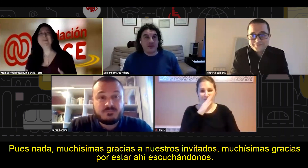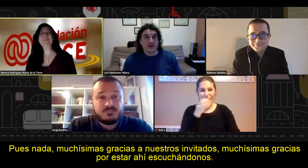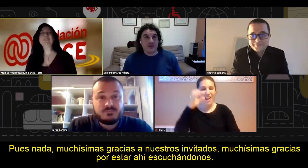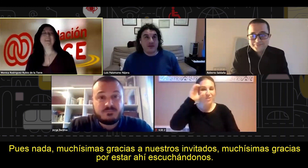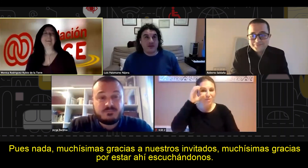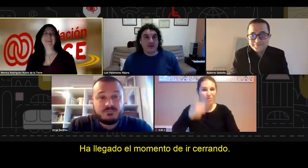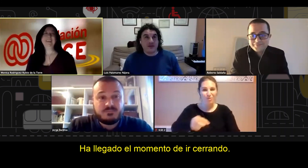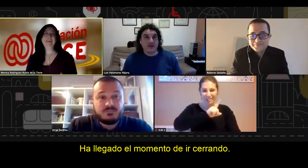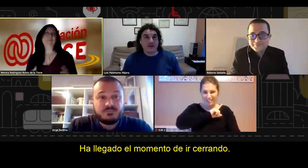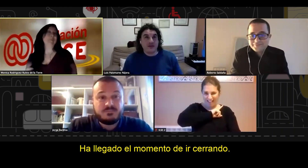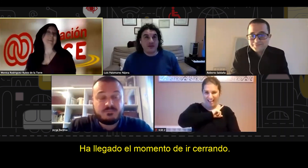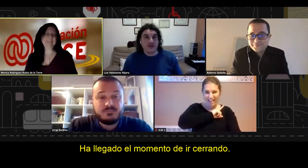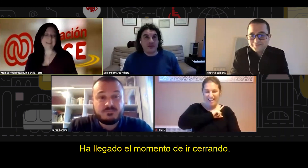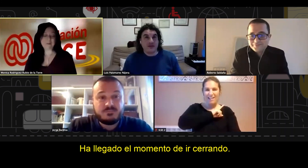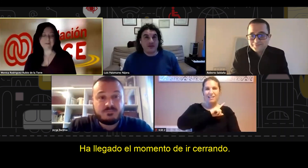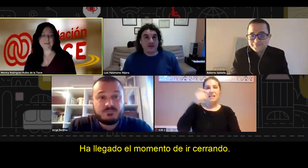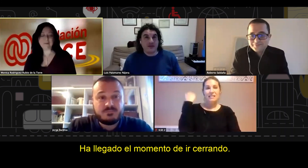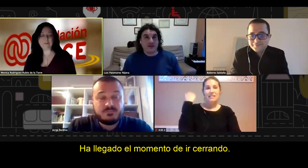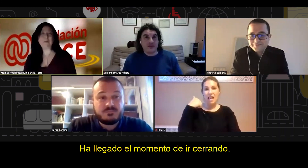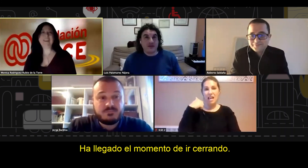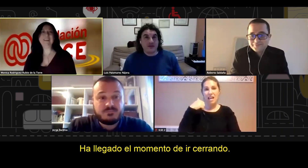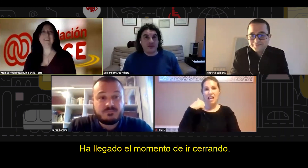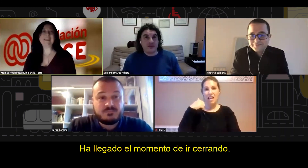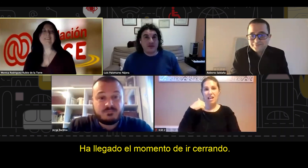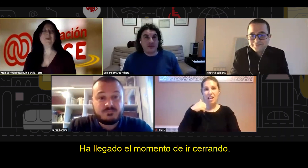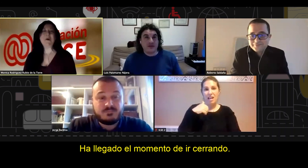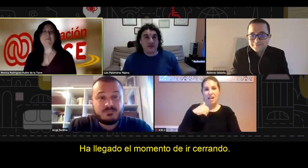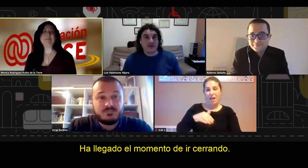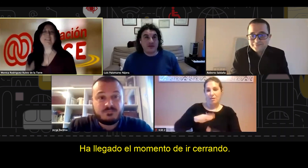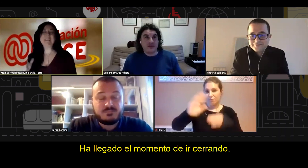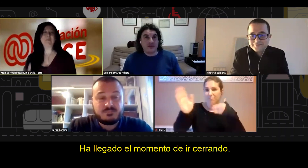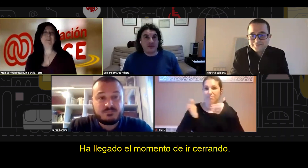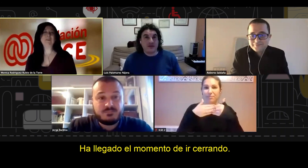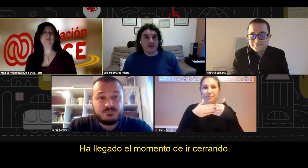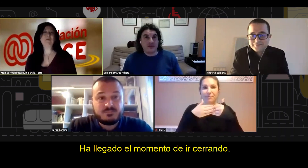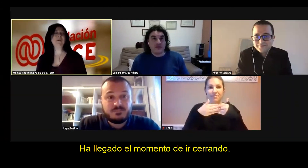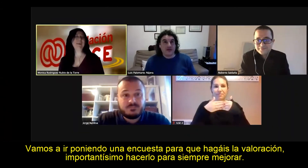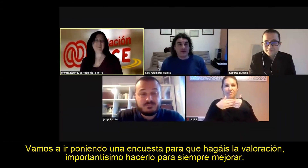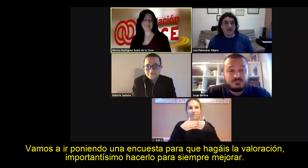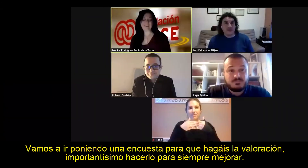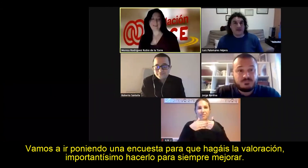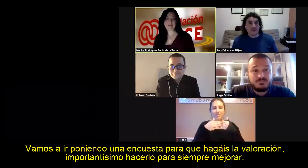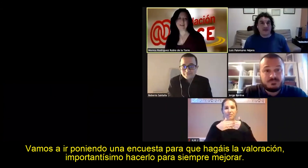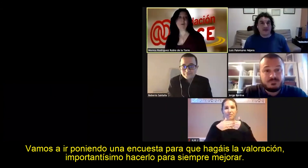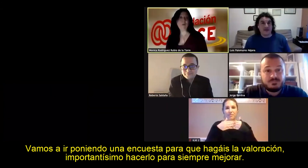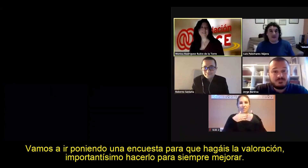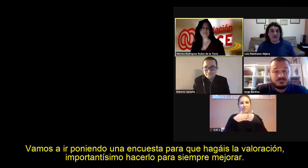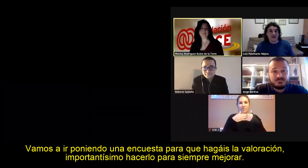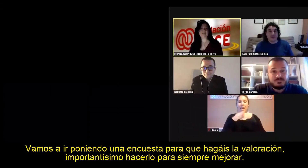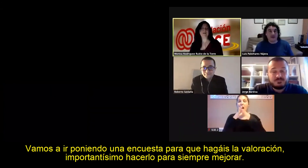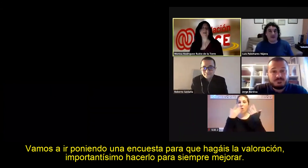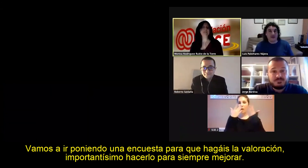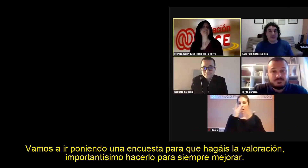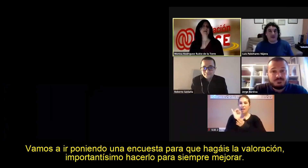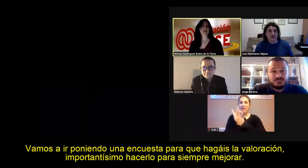escuchándonos. Ha llegado el momento un poco de ir cerrando. Vamos a ir poniendo una encuesta para que